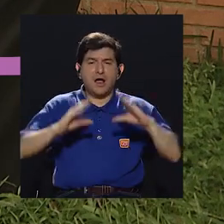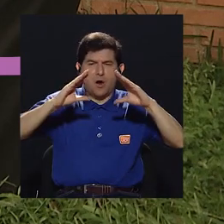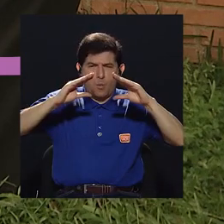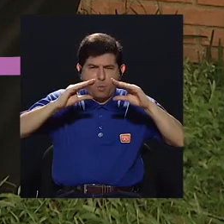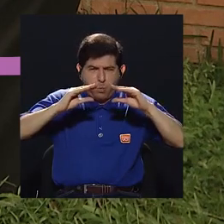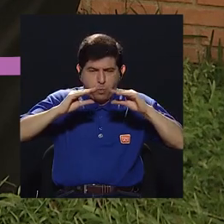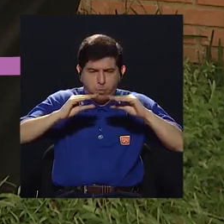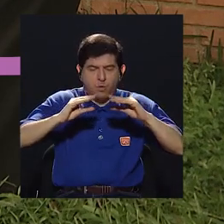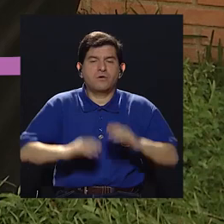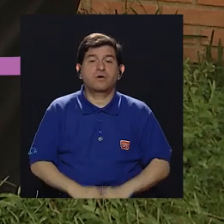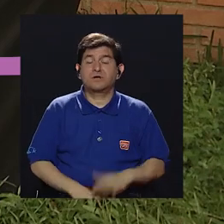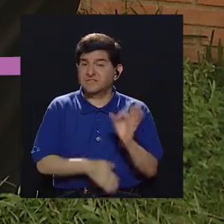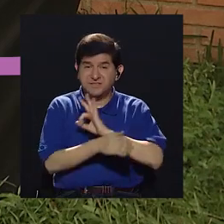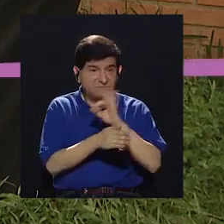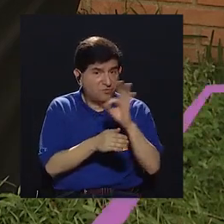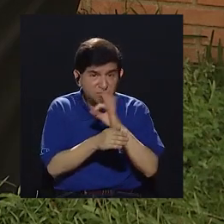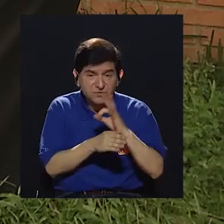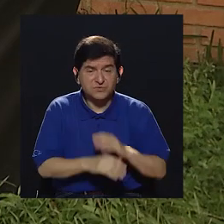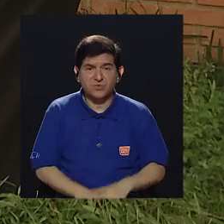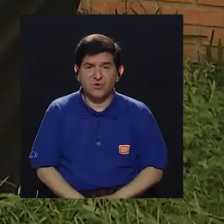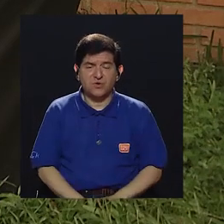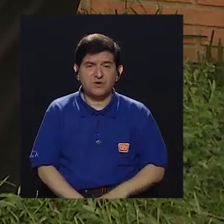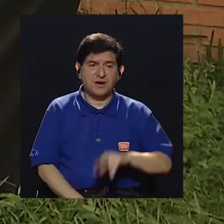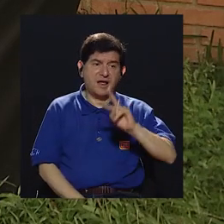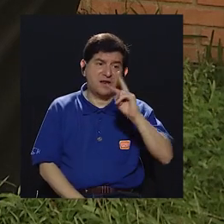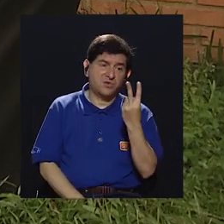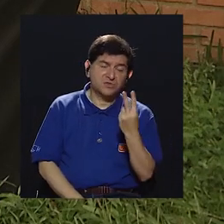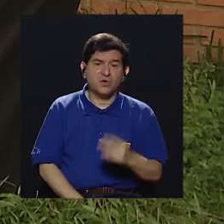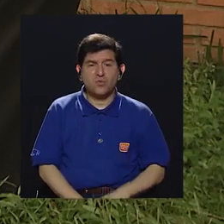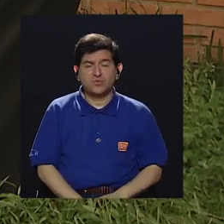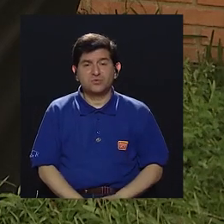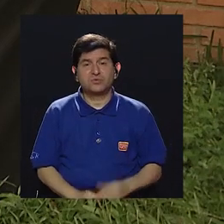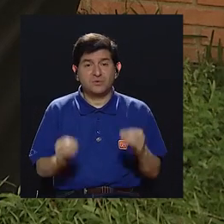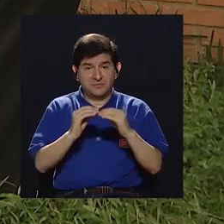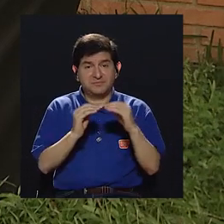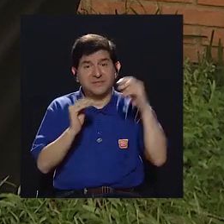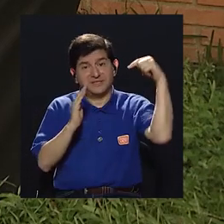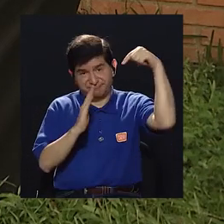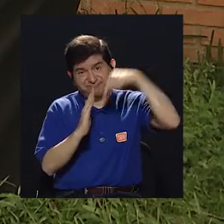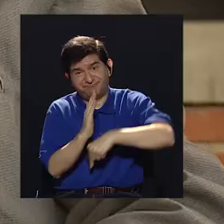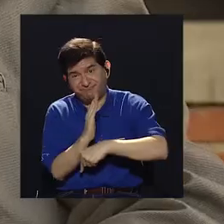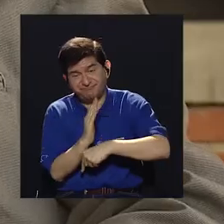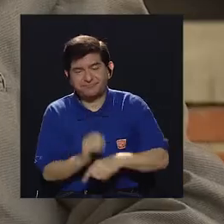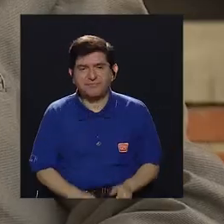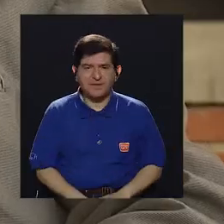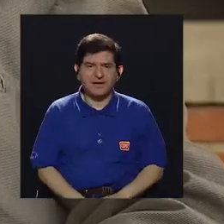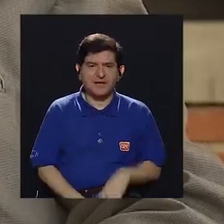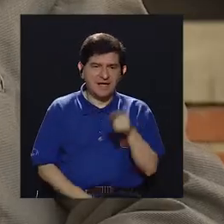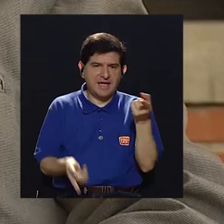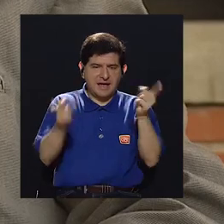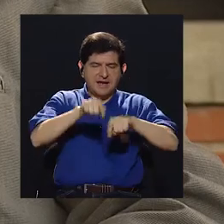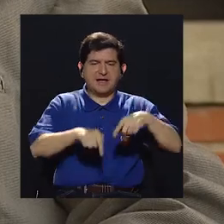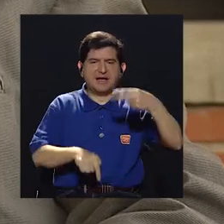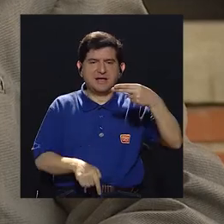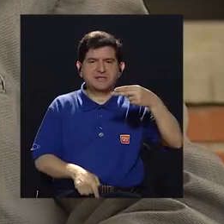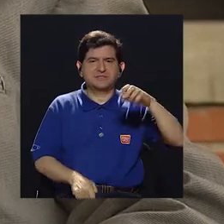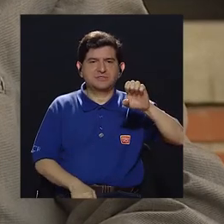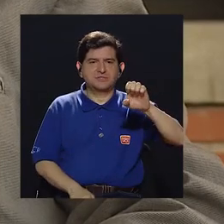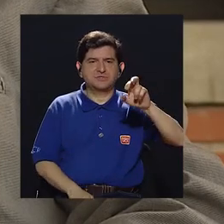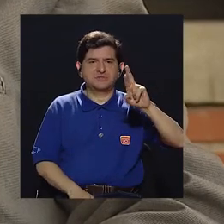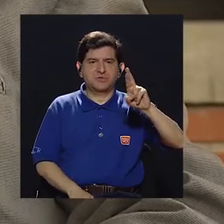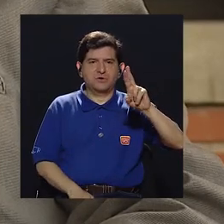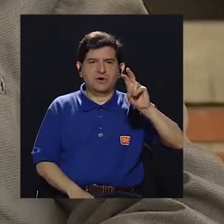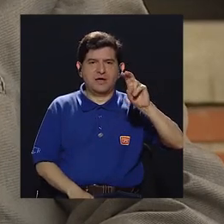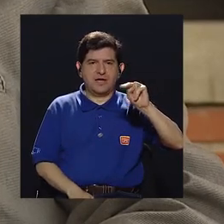desinflame. Cuando eso no funciona, el segundo escalón, pues pasamos a un escalón más serio. Si es una hernia discal, lo que hacemos es quitar